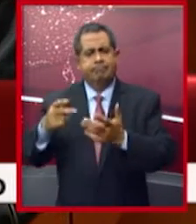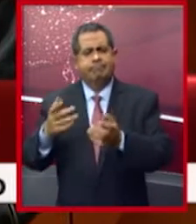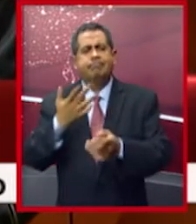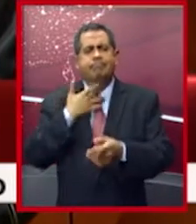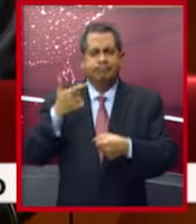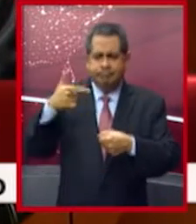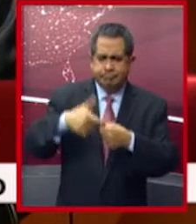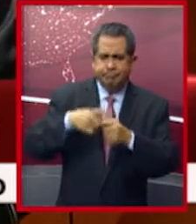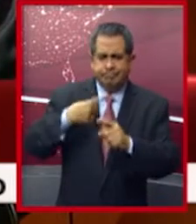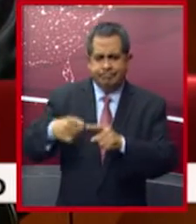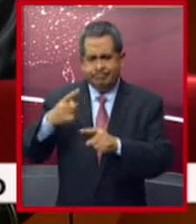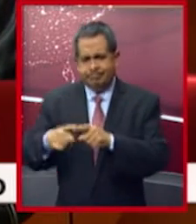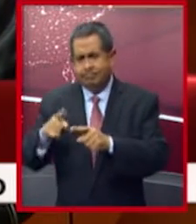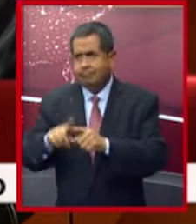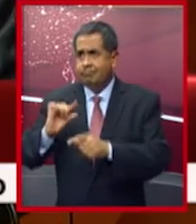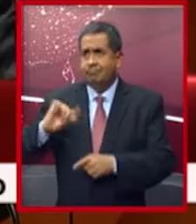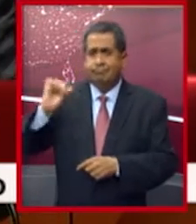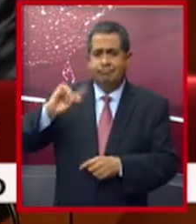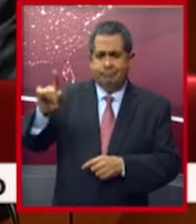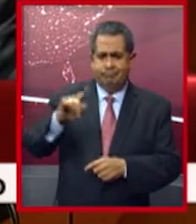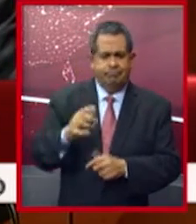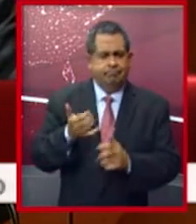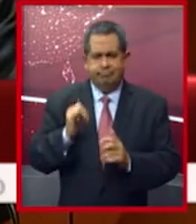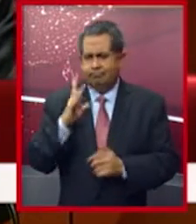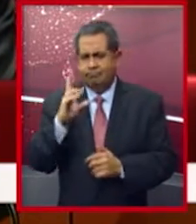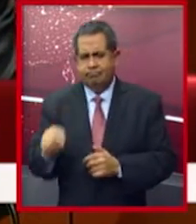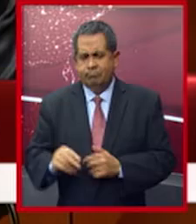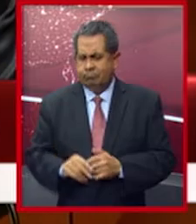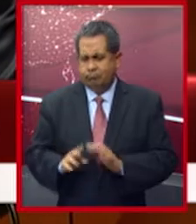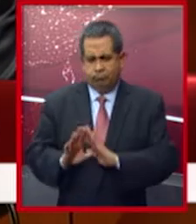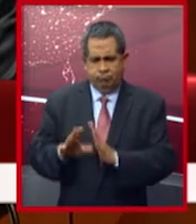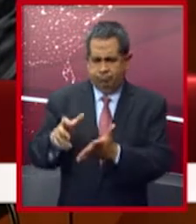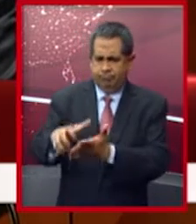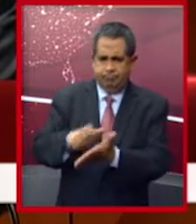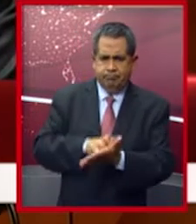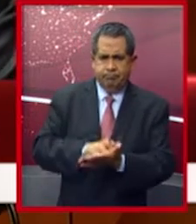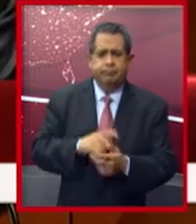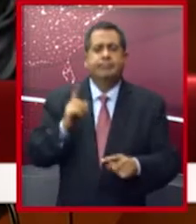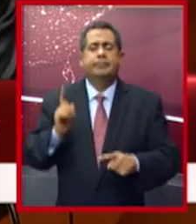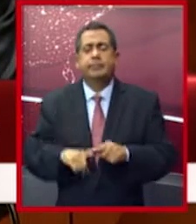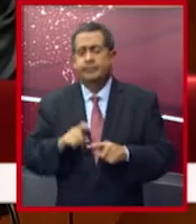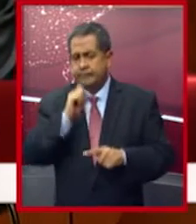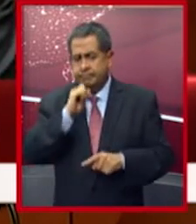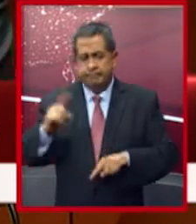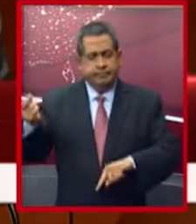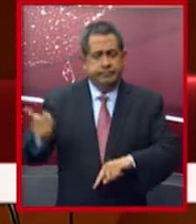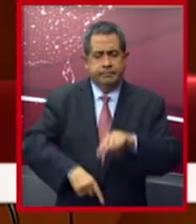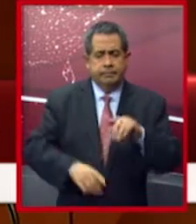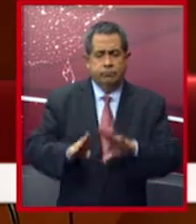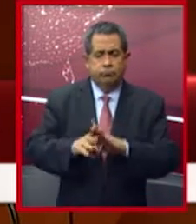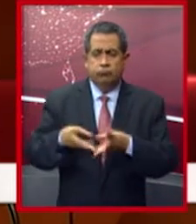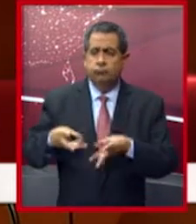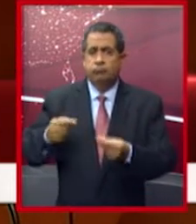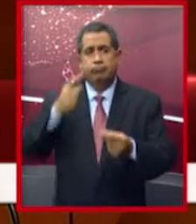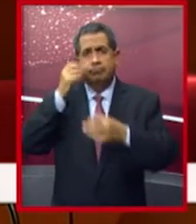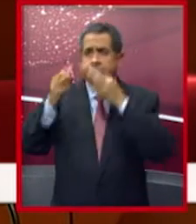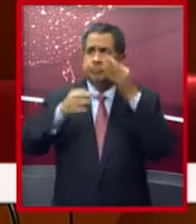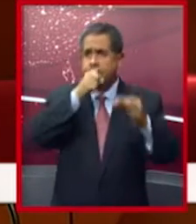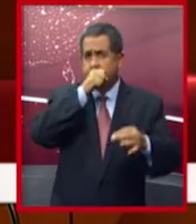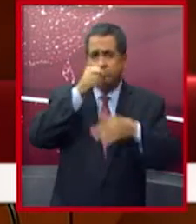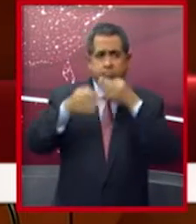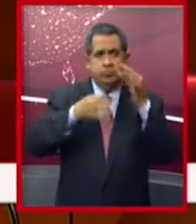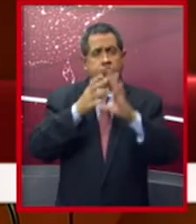de todos los altos funcionarios y sobre todo eliminar los gastos de publicidad